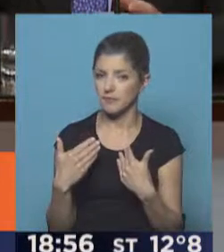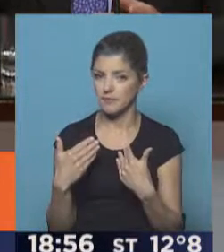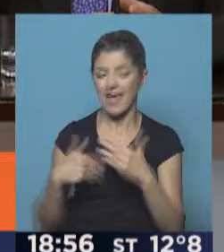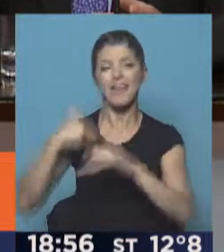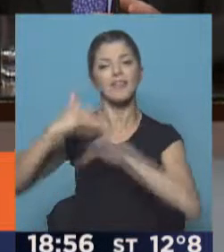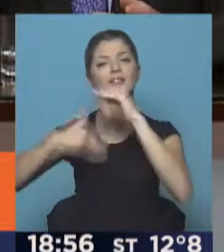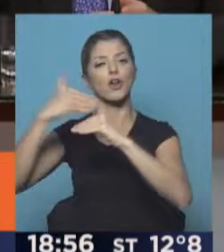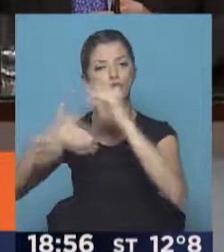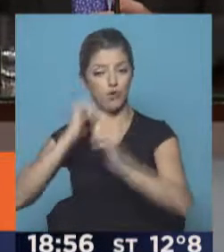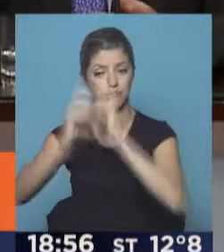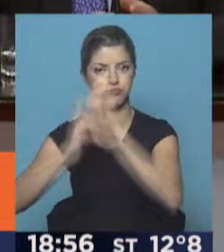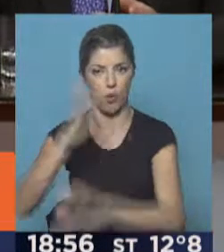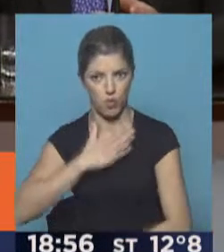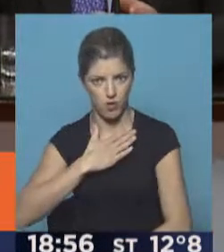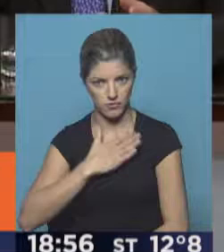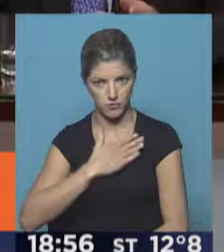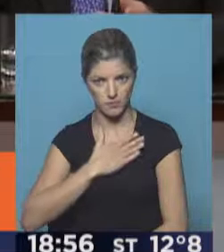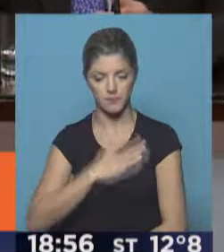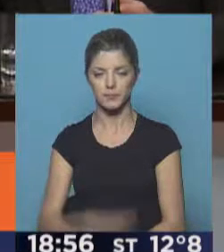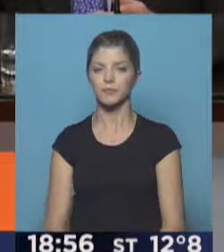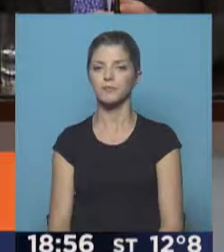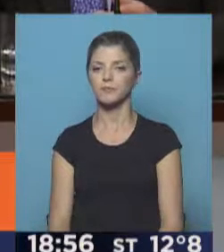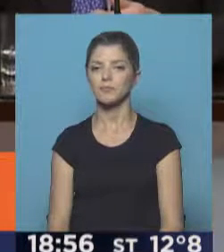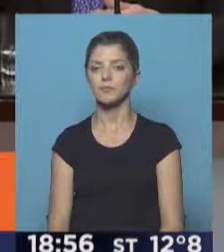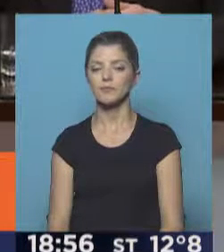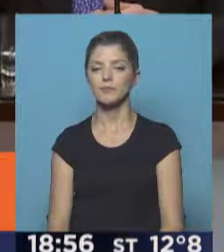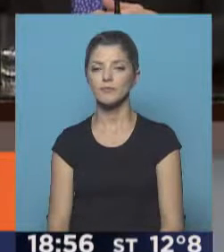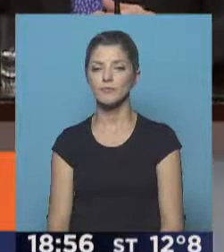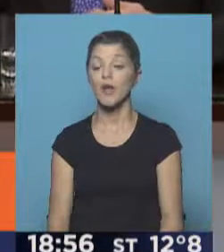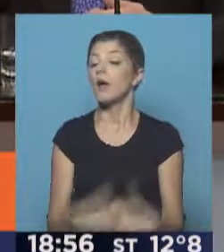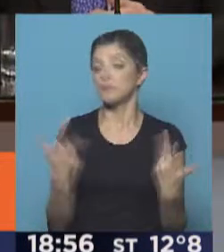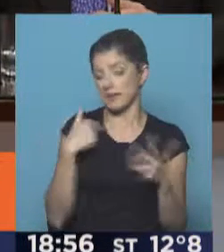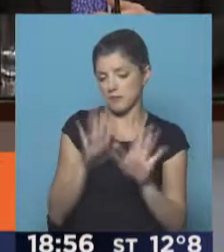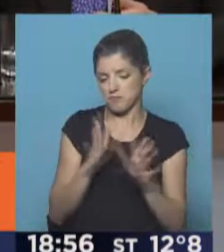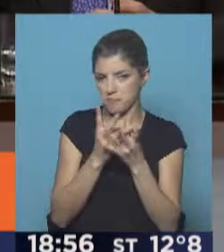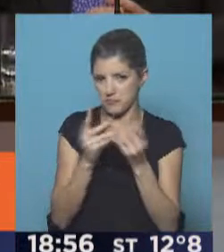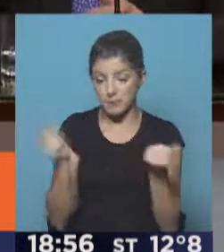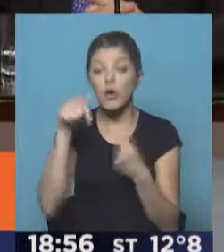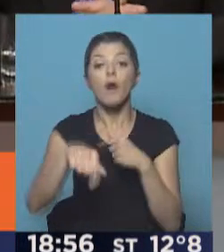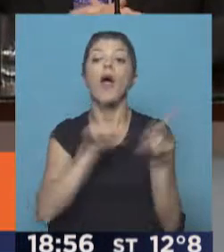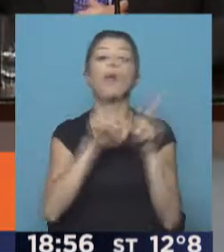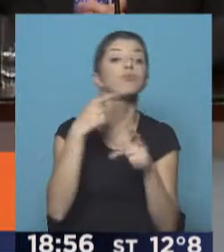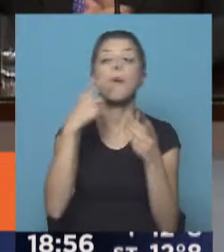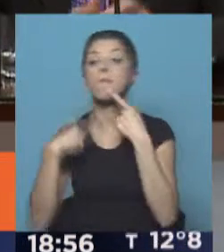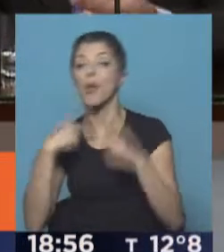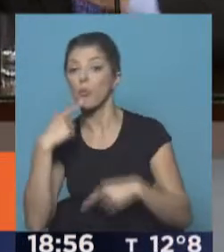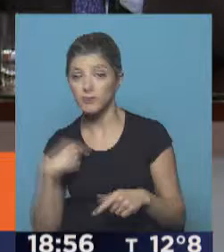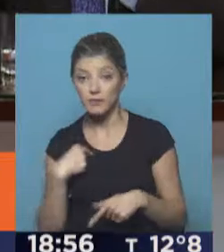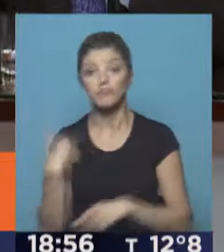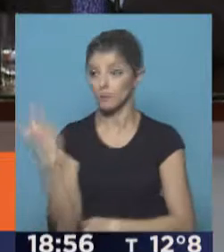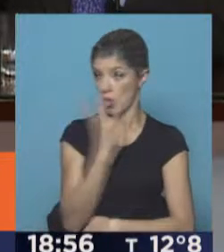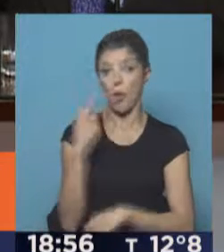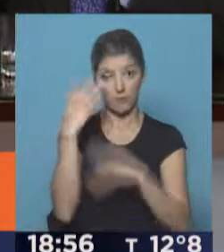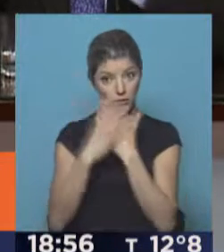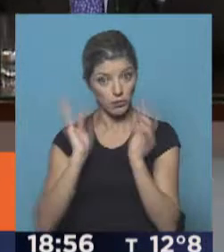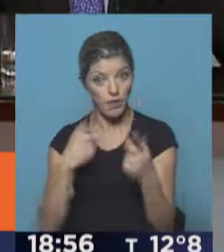desarrollo y el crecimiento que tenemos que tener los argentinos. Así que con esto corto y abrimos a las preguntas. Están disponibles también los